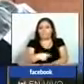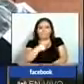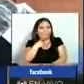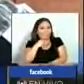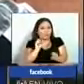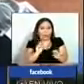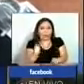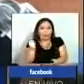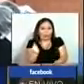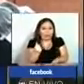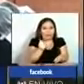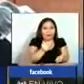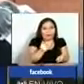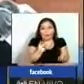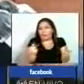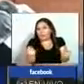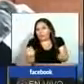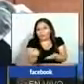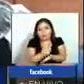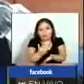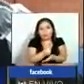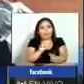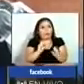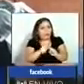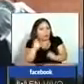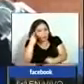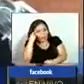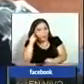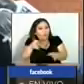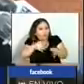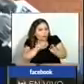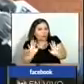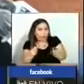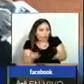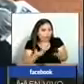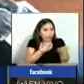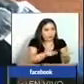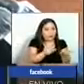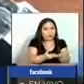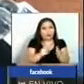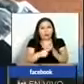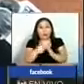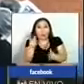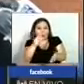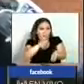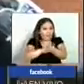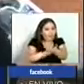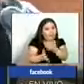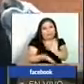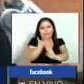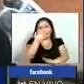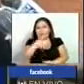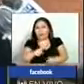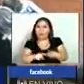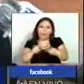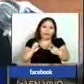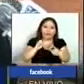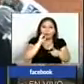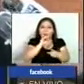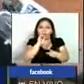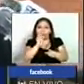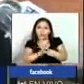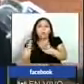qué mecanismos podemos encontrar para apoyarlos. No se trata de hablar únicamente de tarifas, no se trata únicamente de hablar de